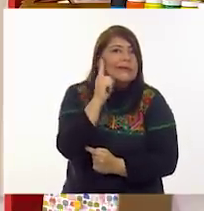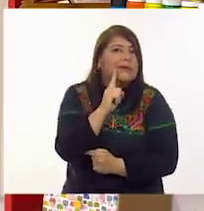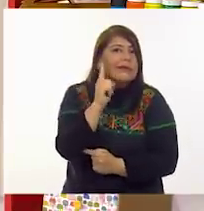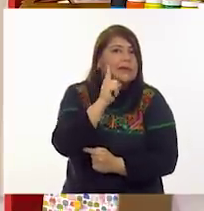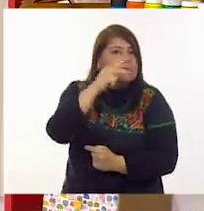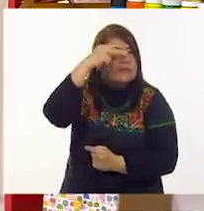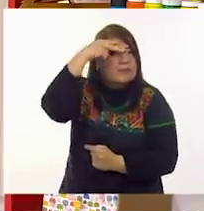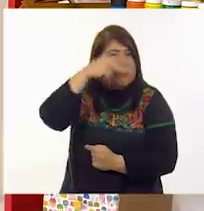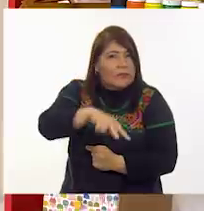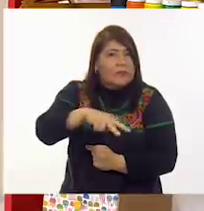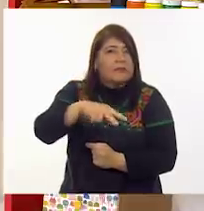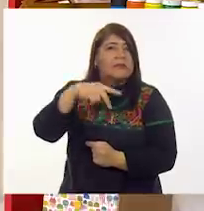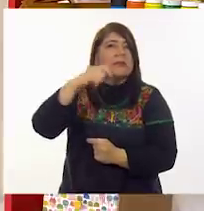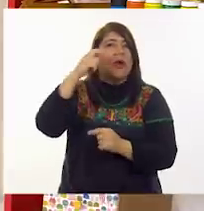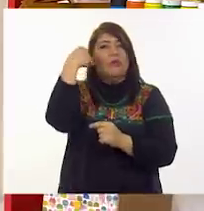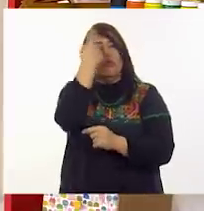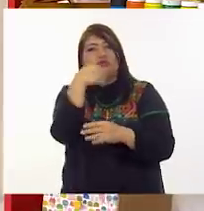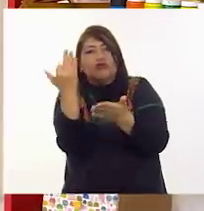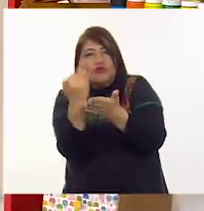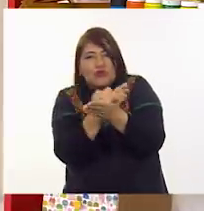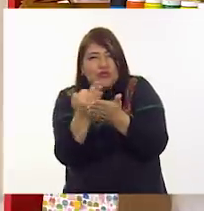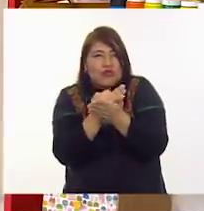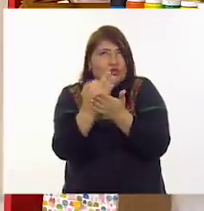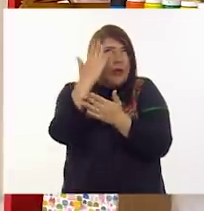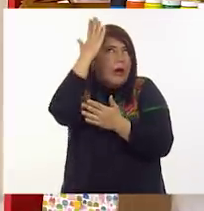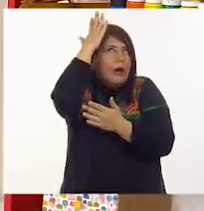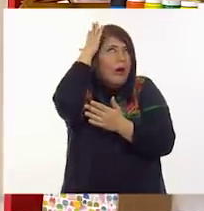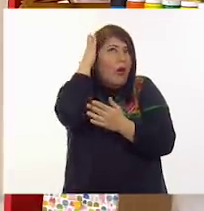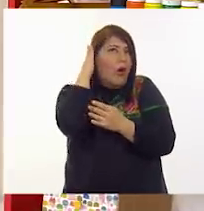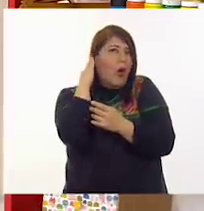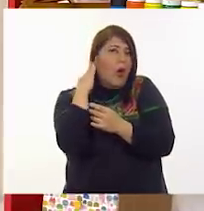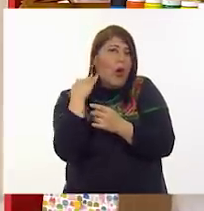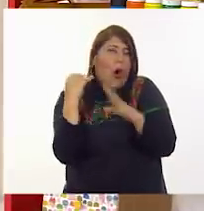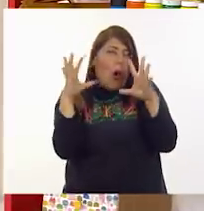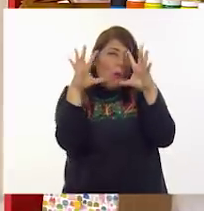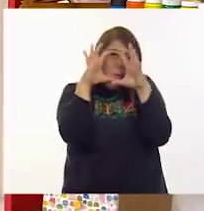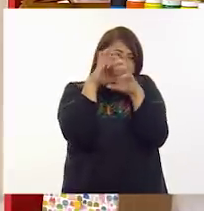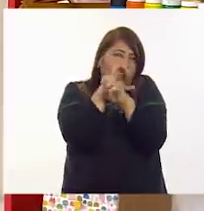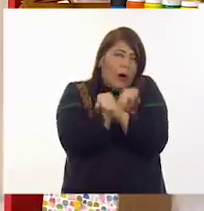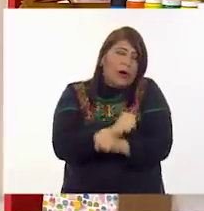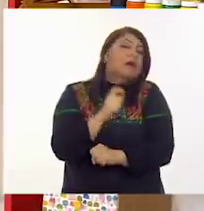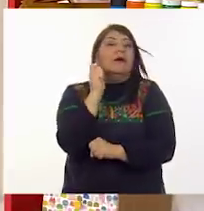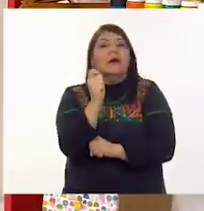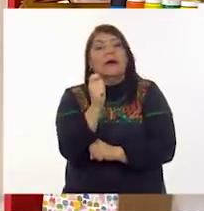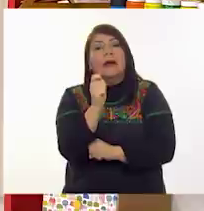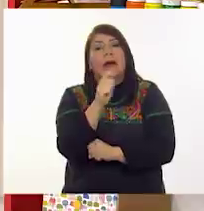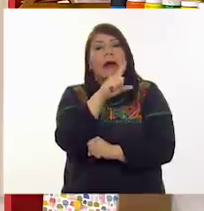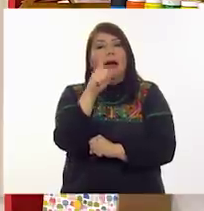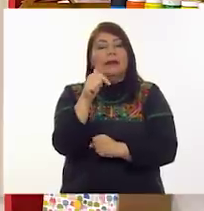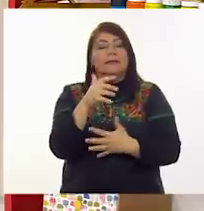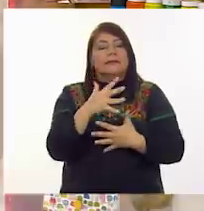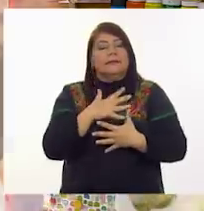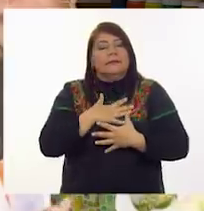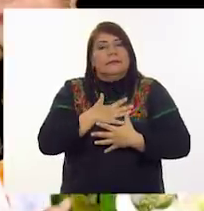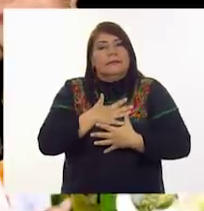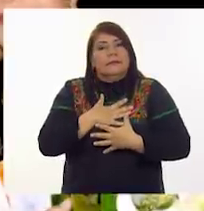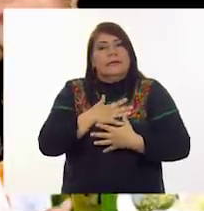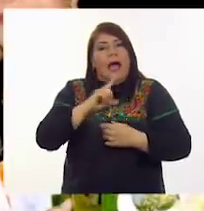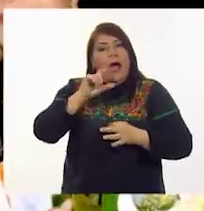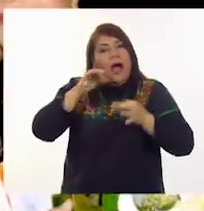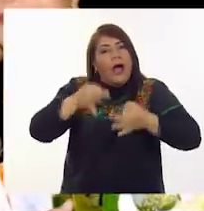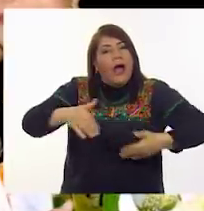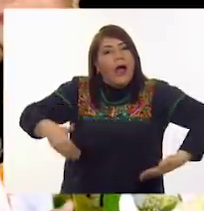piel morena, de cabello oscuro y de una pasión que le da su origen chiapaneco por su